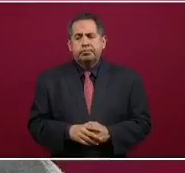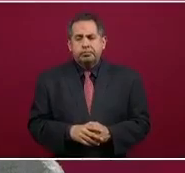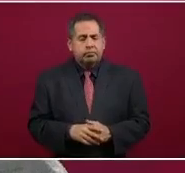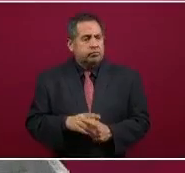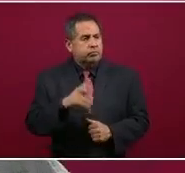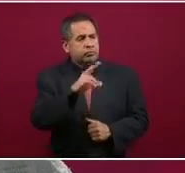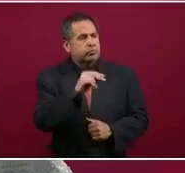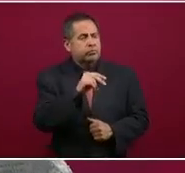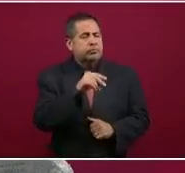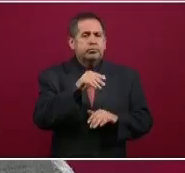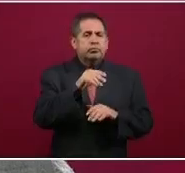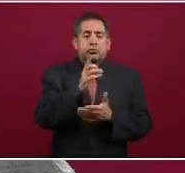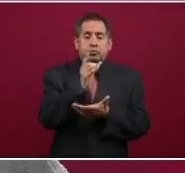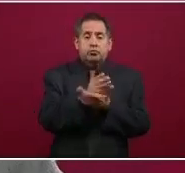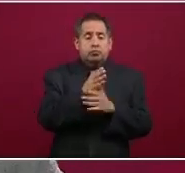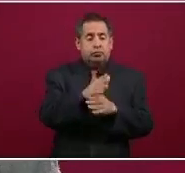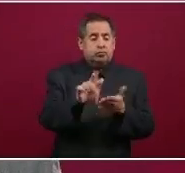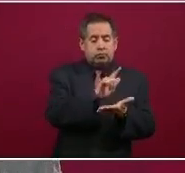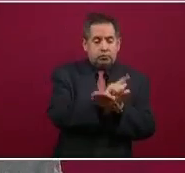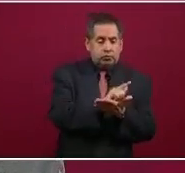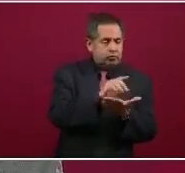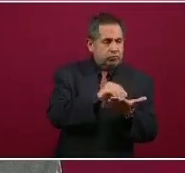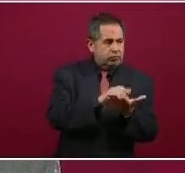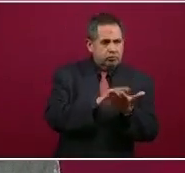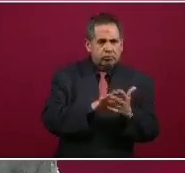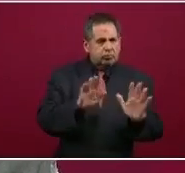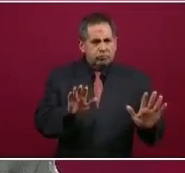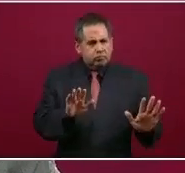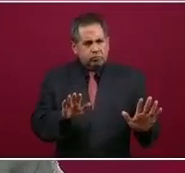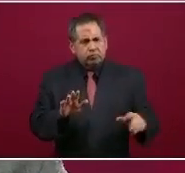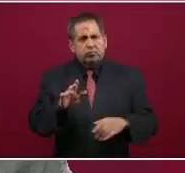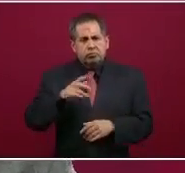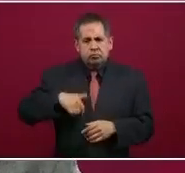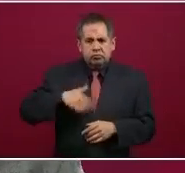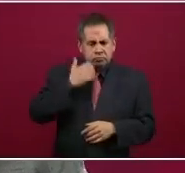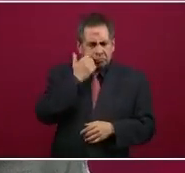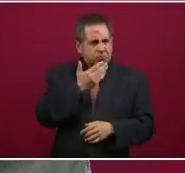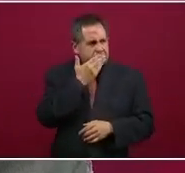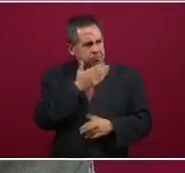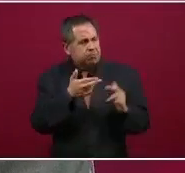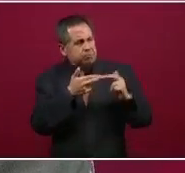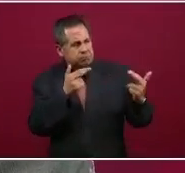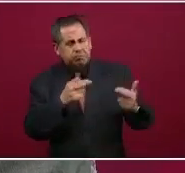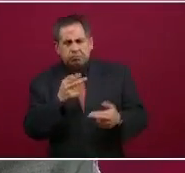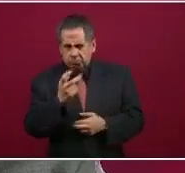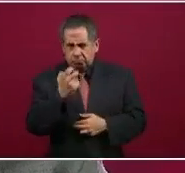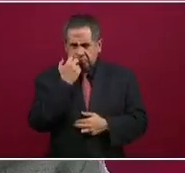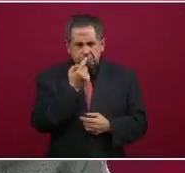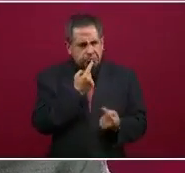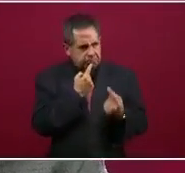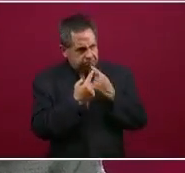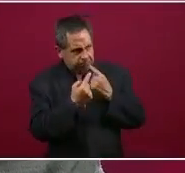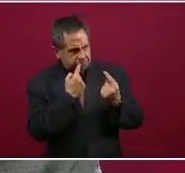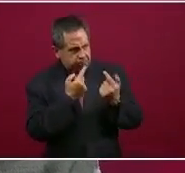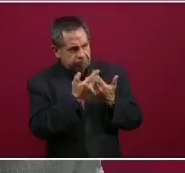asunto legal, es que queremos tener una buena relación con el gobierno de Estados Unidos